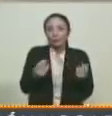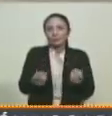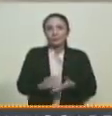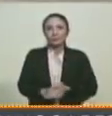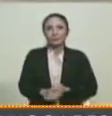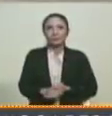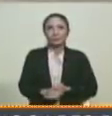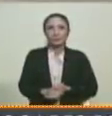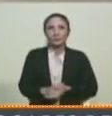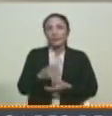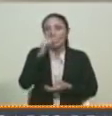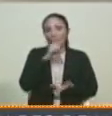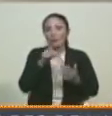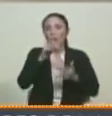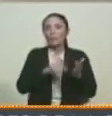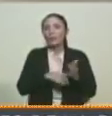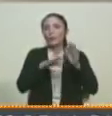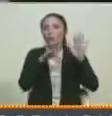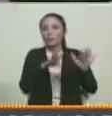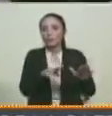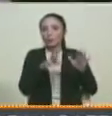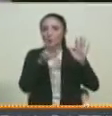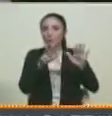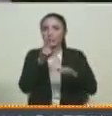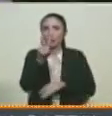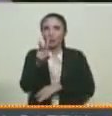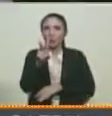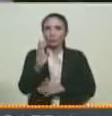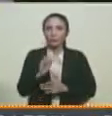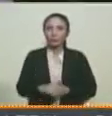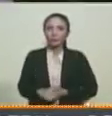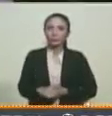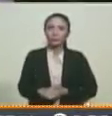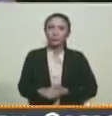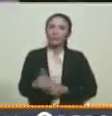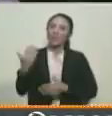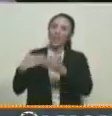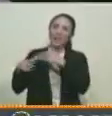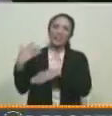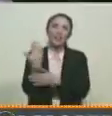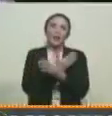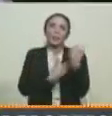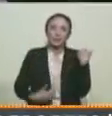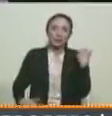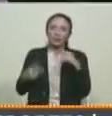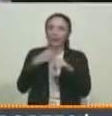Tú naciste en el 82, imagínate. Estaba gobernando Luis Herrera Campín cuando naciste.